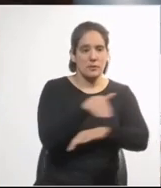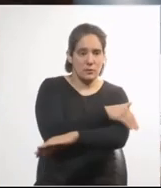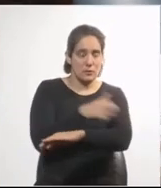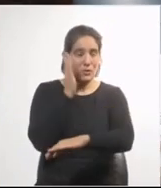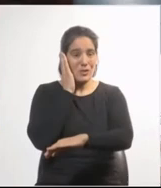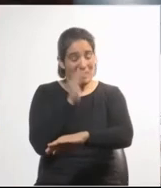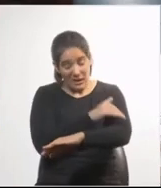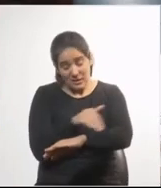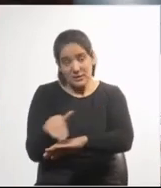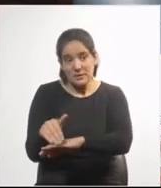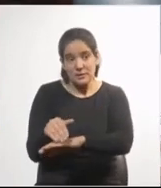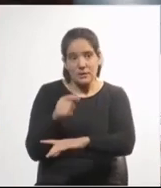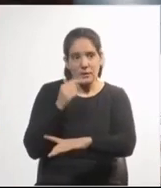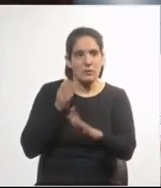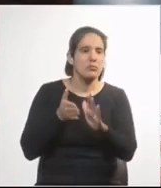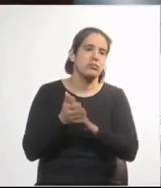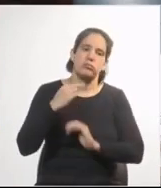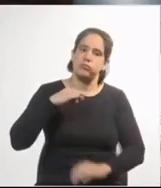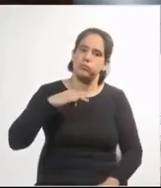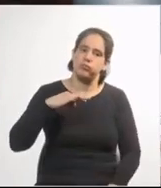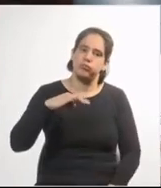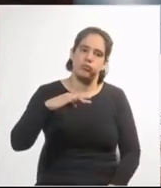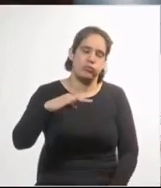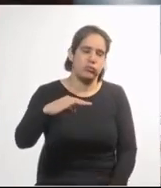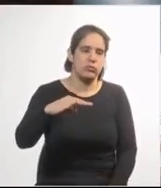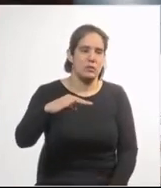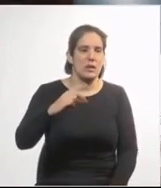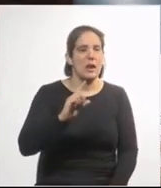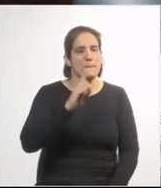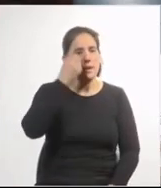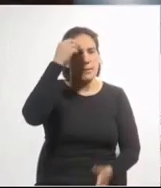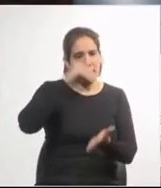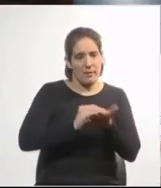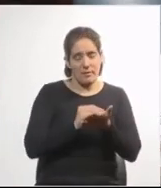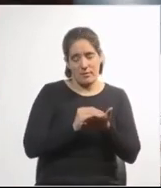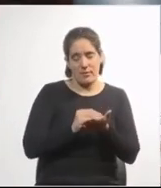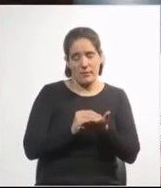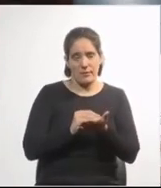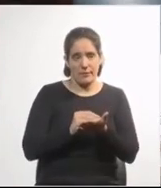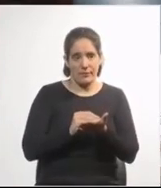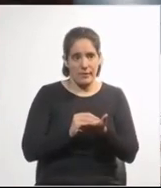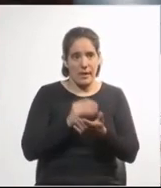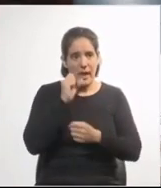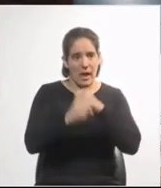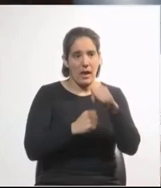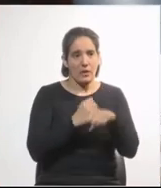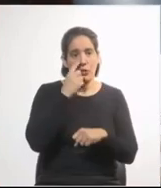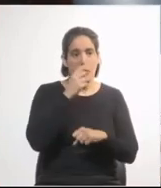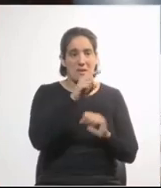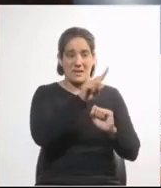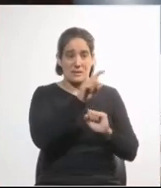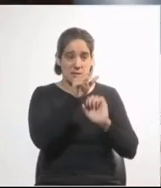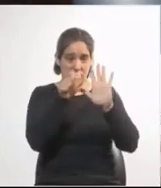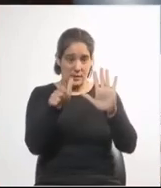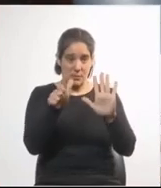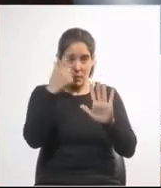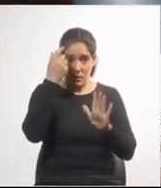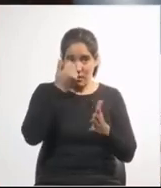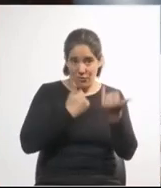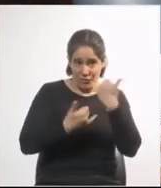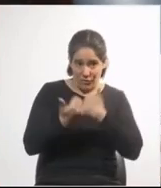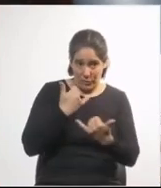situación de calle que se mantiene desde la primera medición que se informa, en el año 2016.